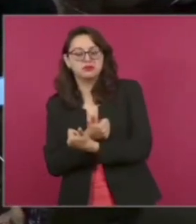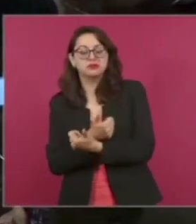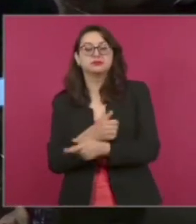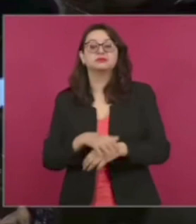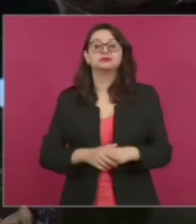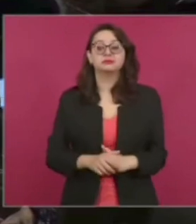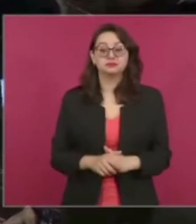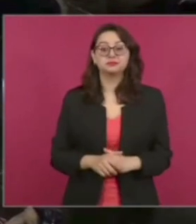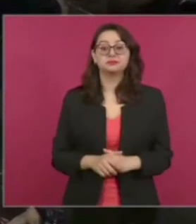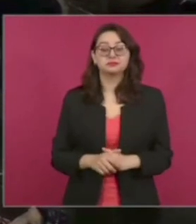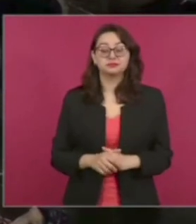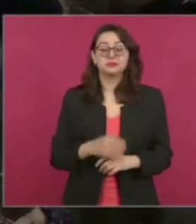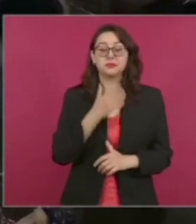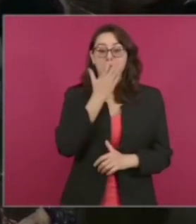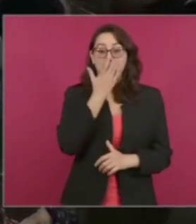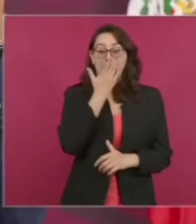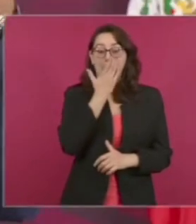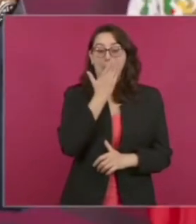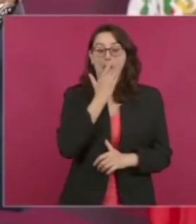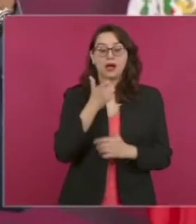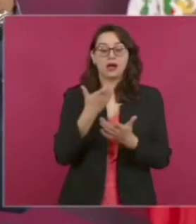Pues están ahora